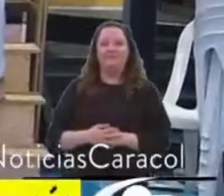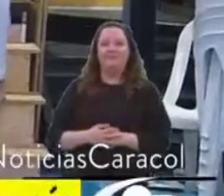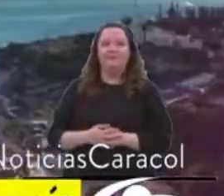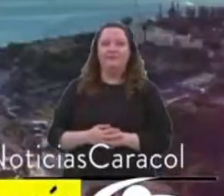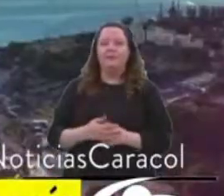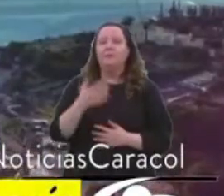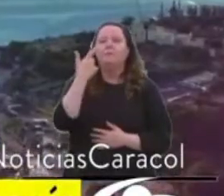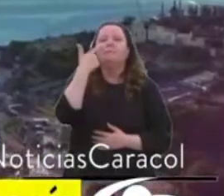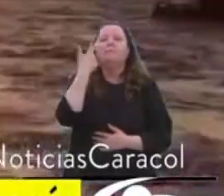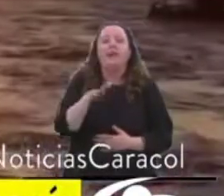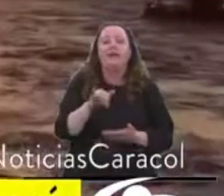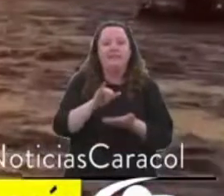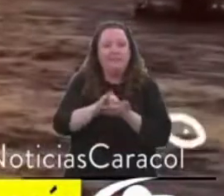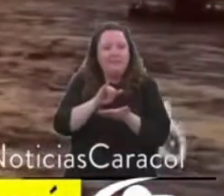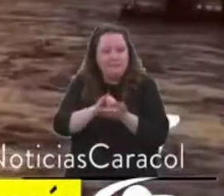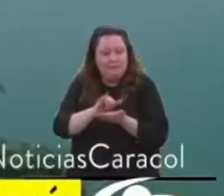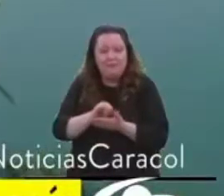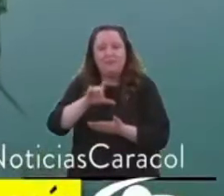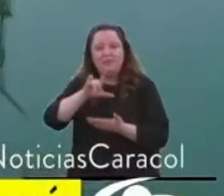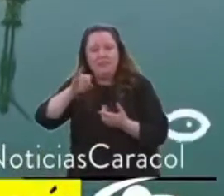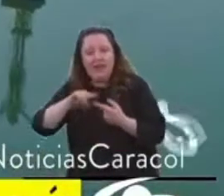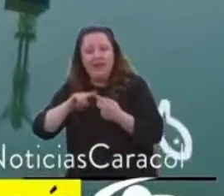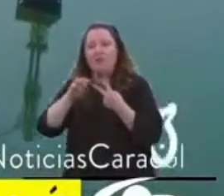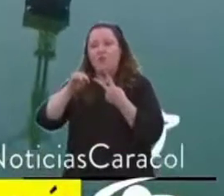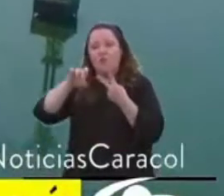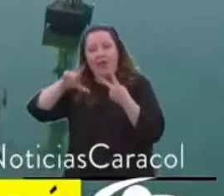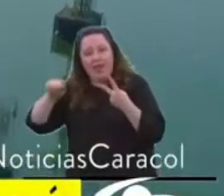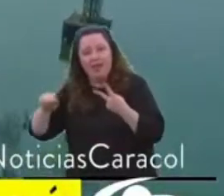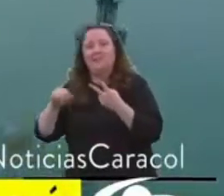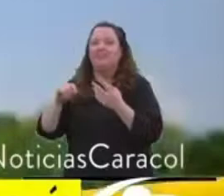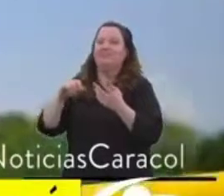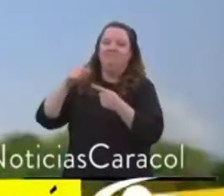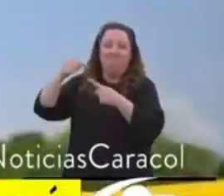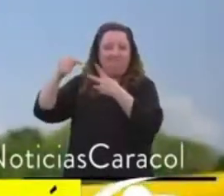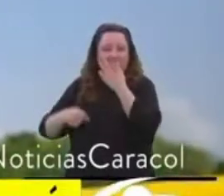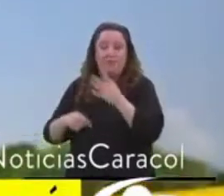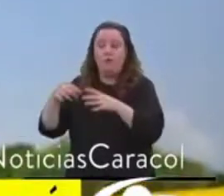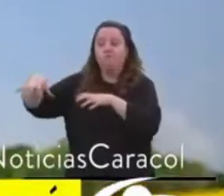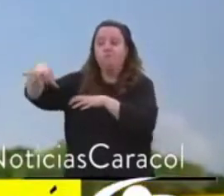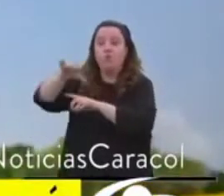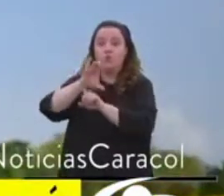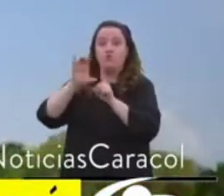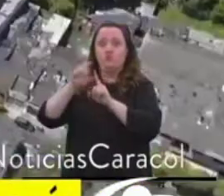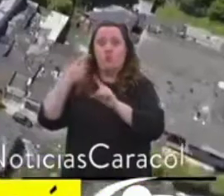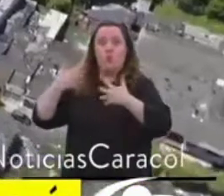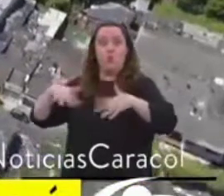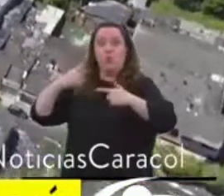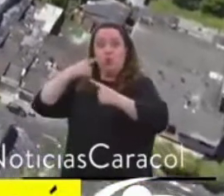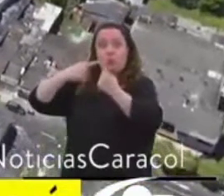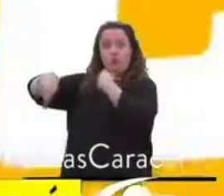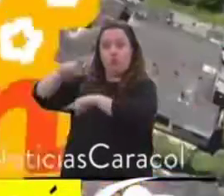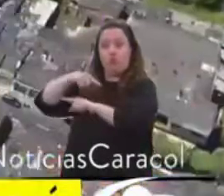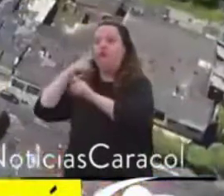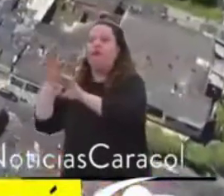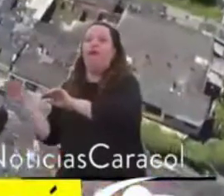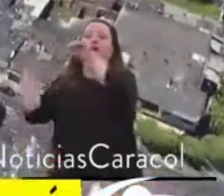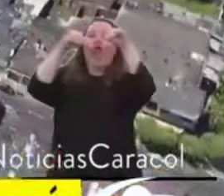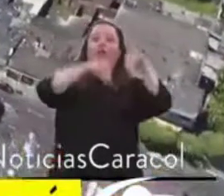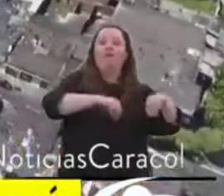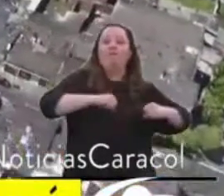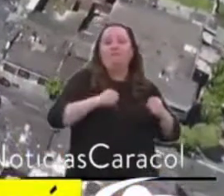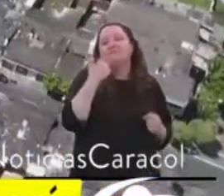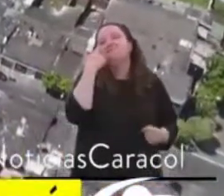Es como si el Llanito, el Muelle del Puerto, el Cristo Petrolero y otros monumentos y sitios de interés turístico se trasladaran a Bogotá. La